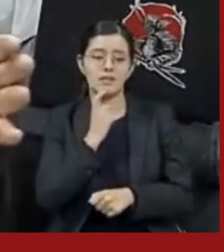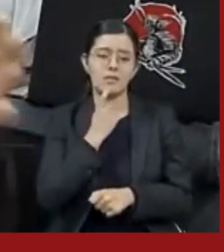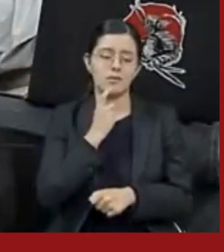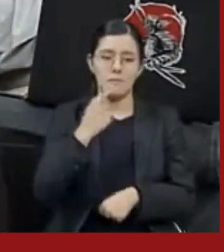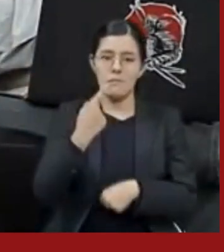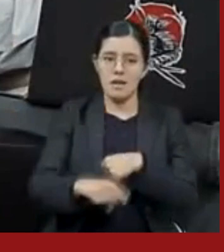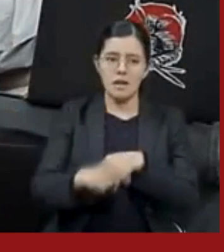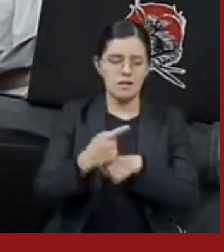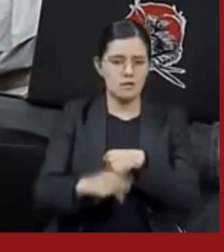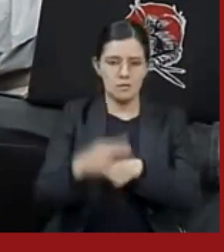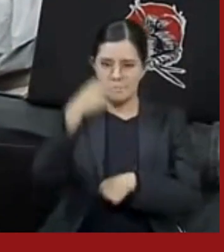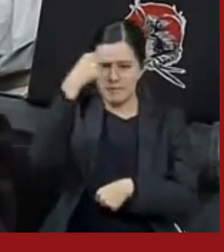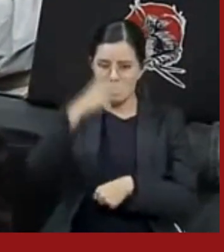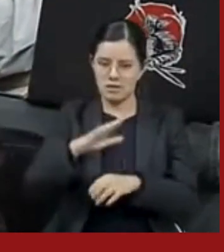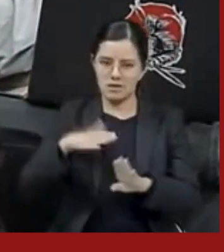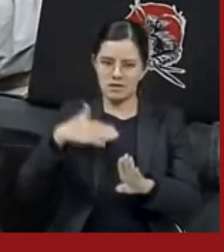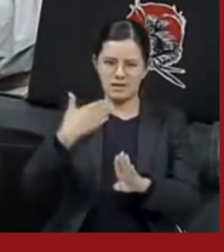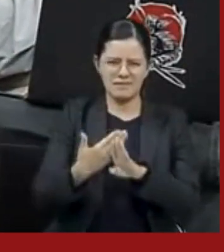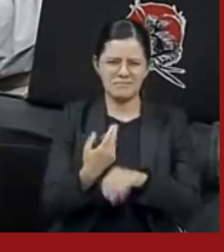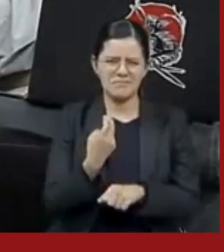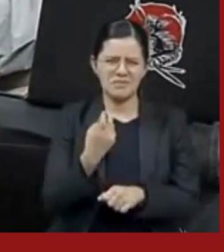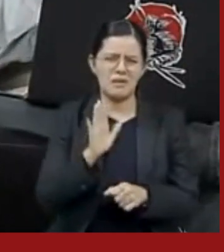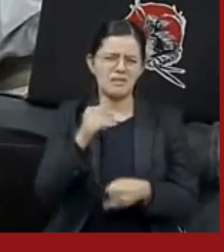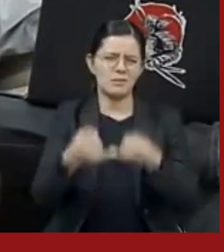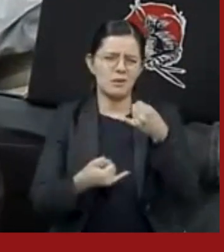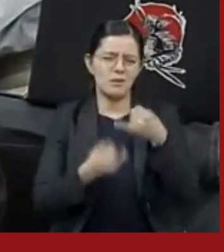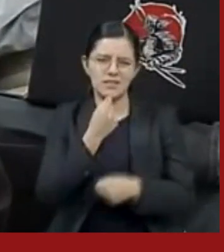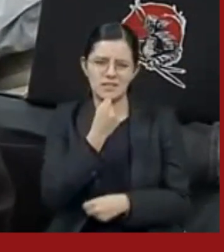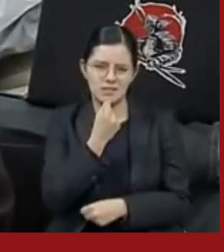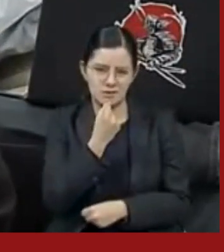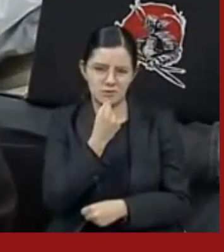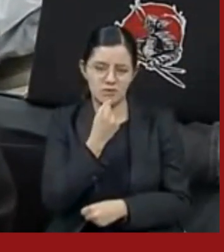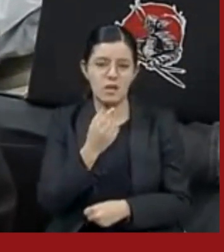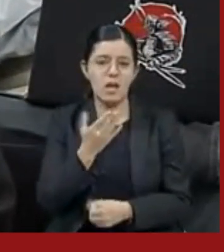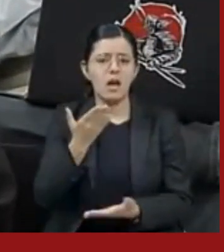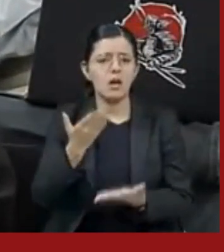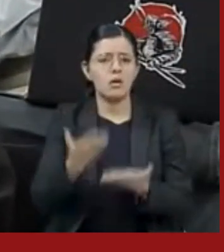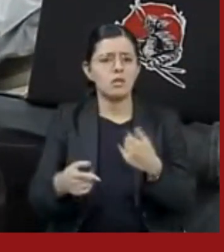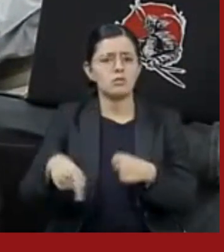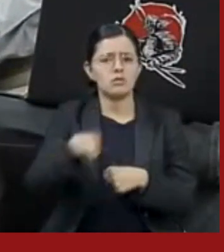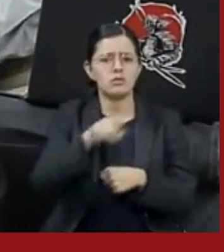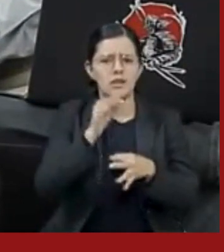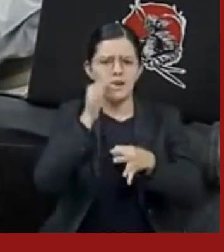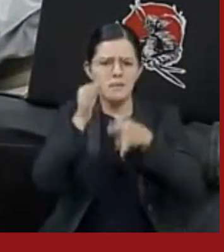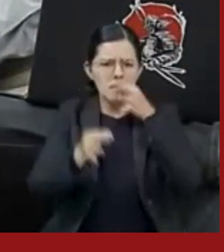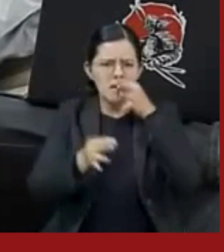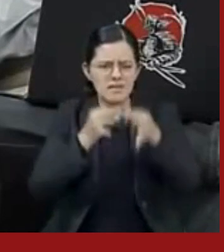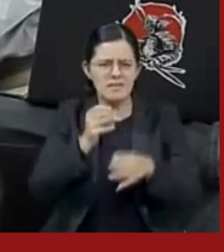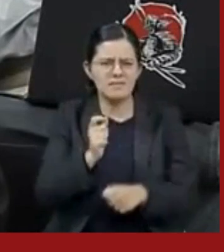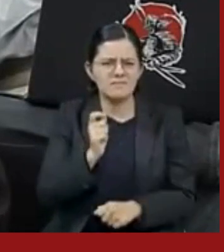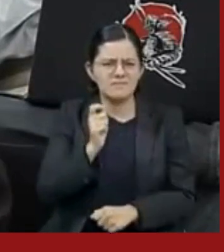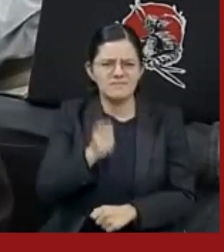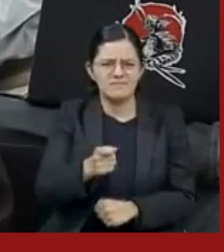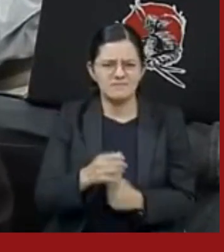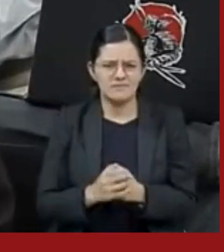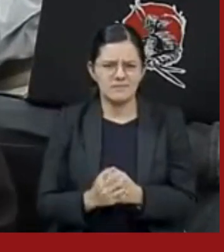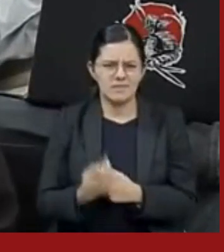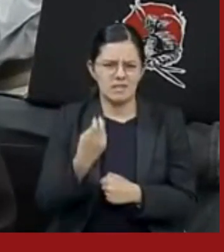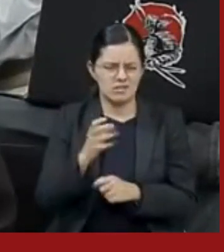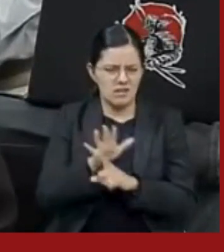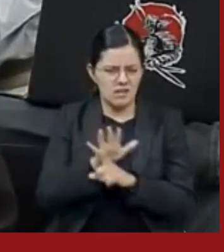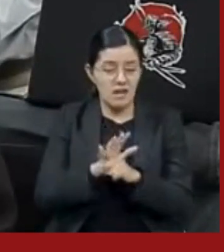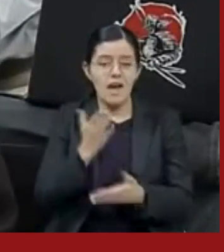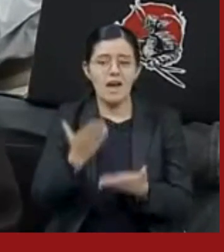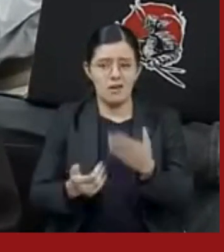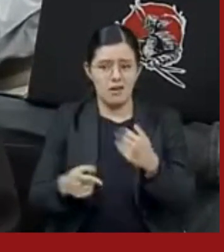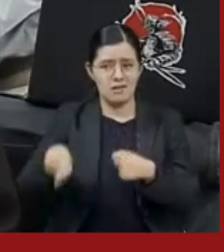juego de niños. Hoy están en una campaña fascista y hay consejeros que aquí